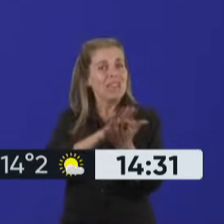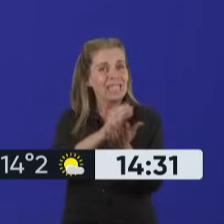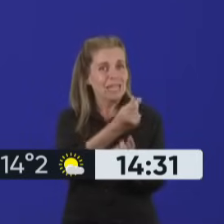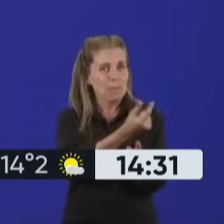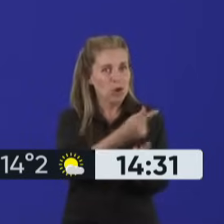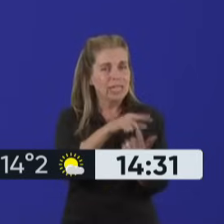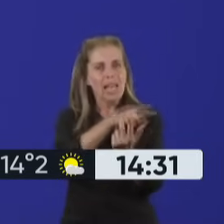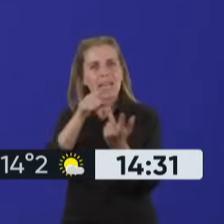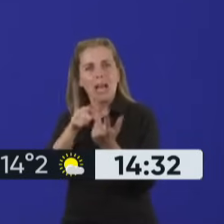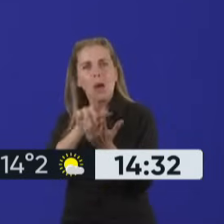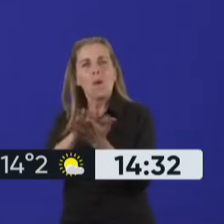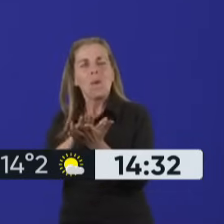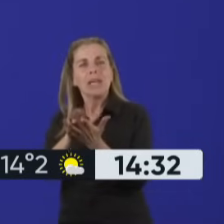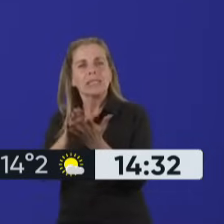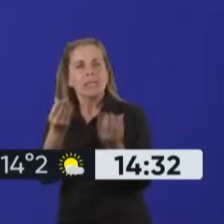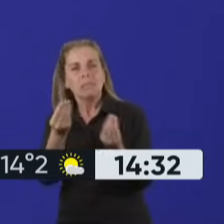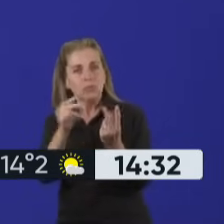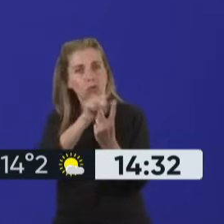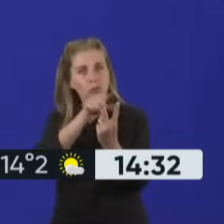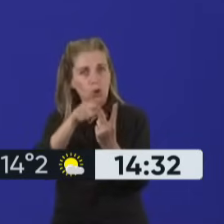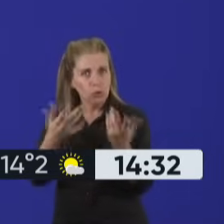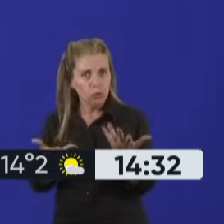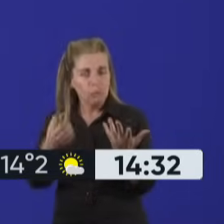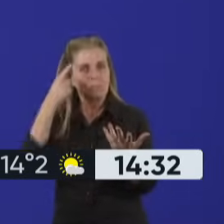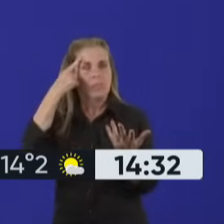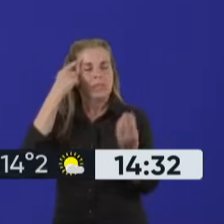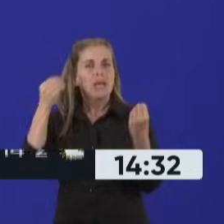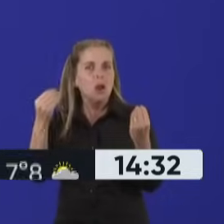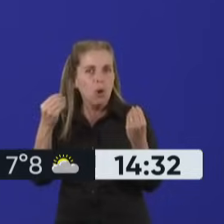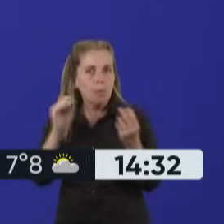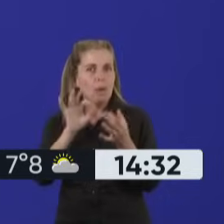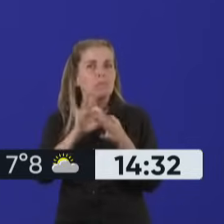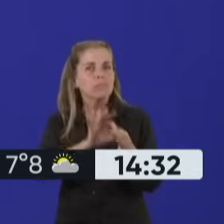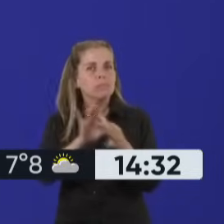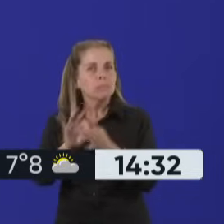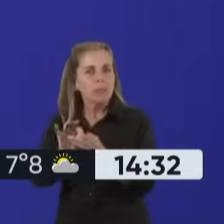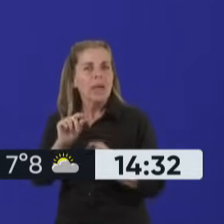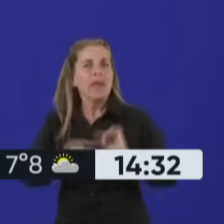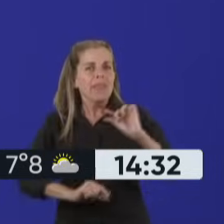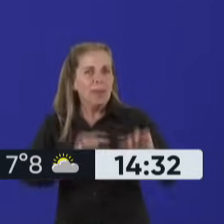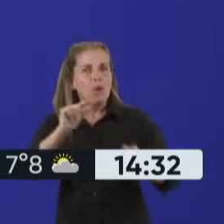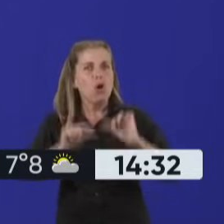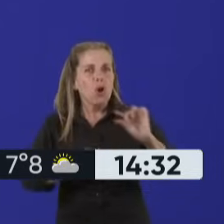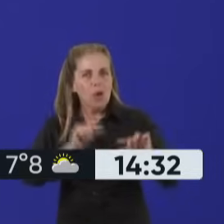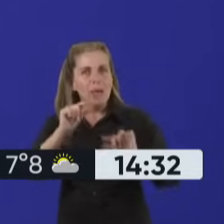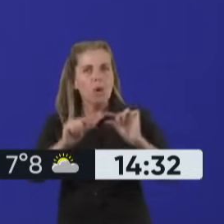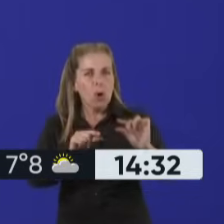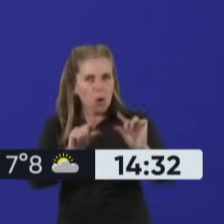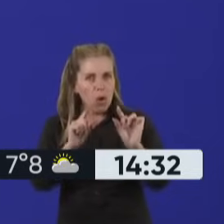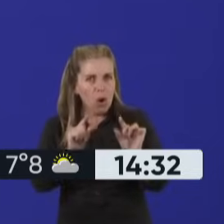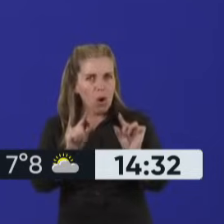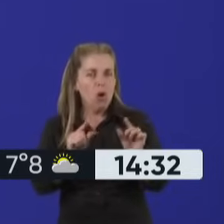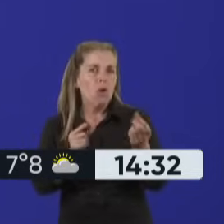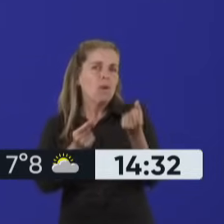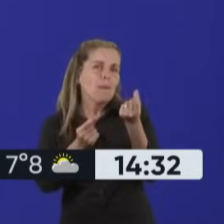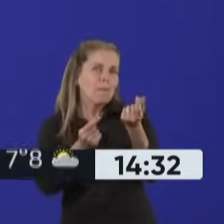monetaria observada, y se habían creado instrumentos para que, conforme se fuera recomponiendo la demanda de